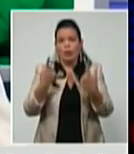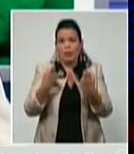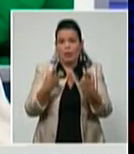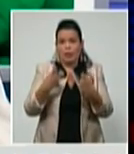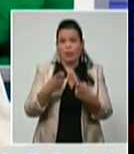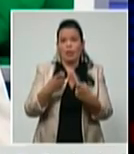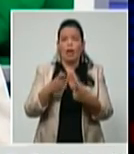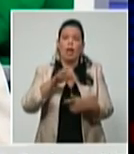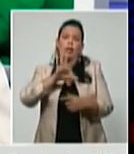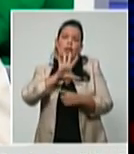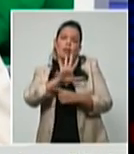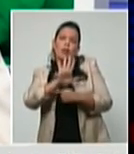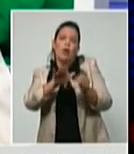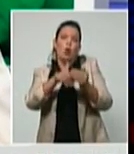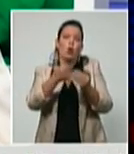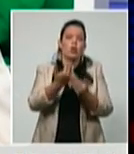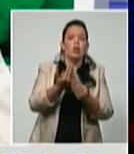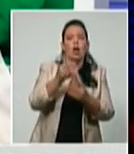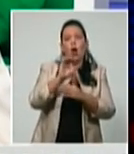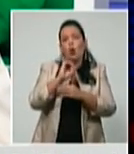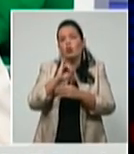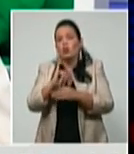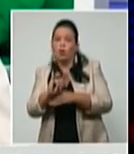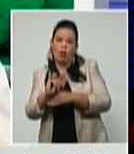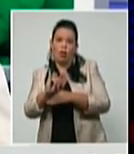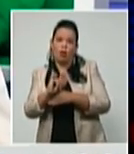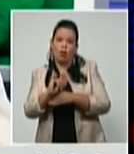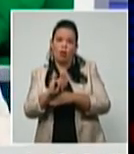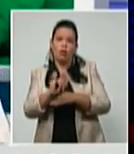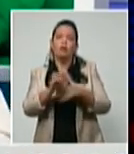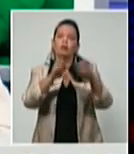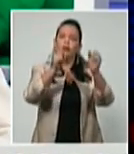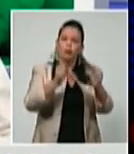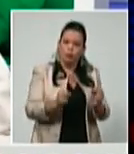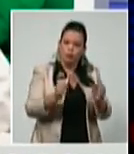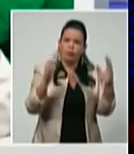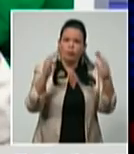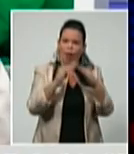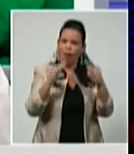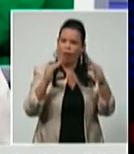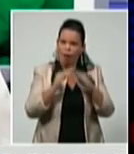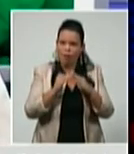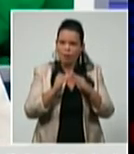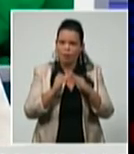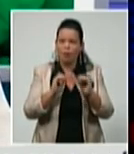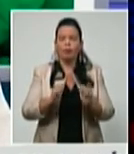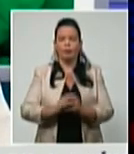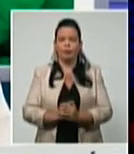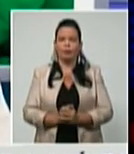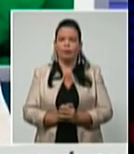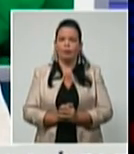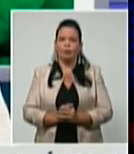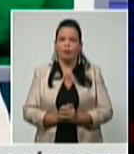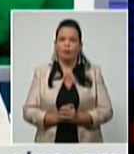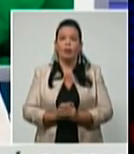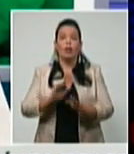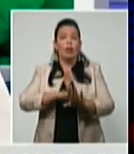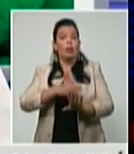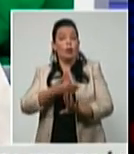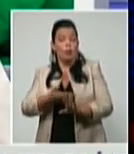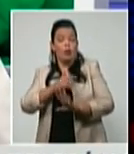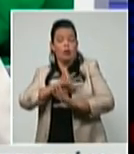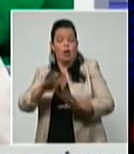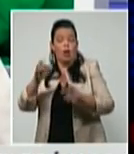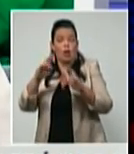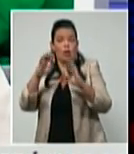6 días, porque se toma la muestra el 5.º día y el resultado está el 6.º día. Y después, pues